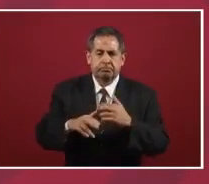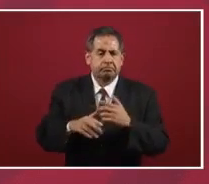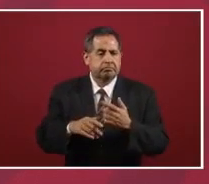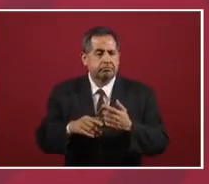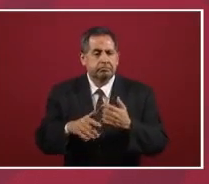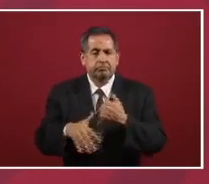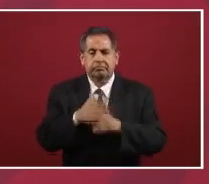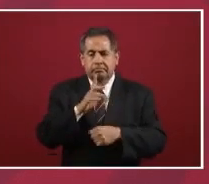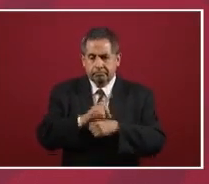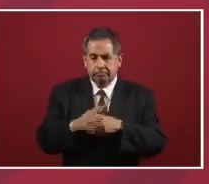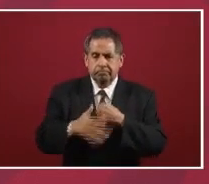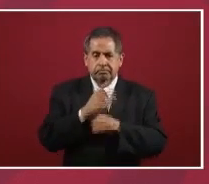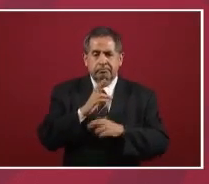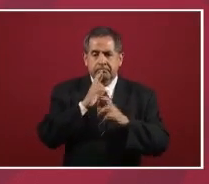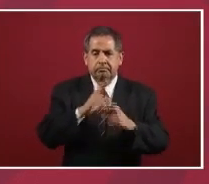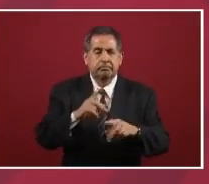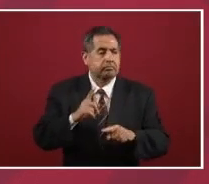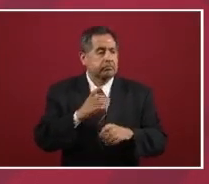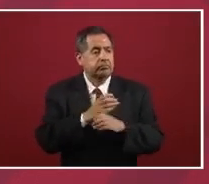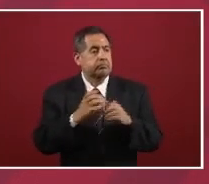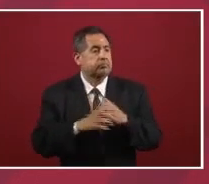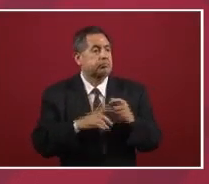bienes incautados.